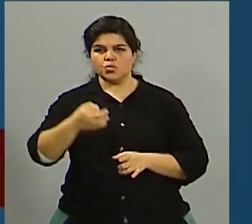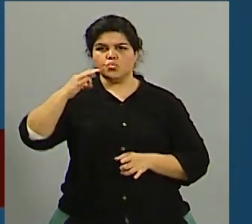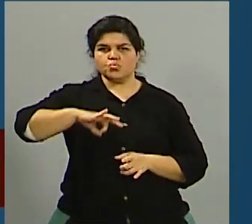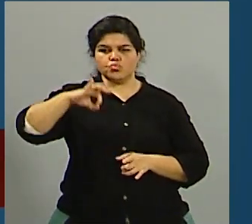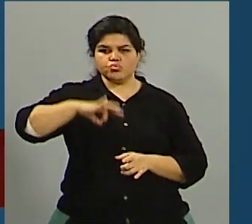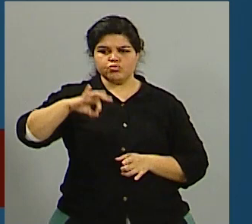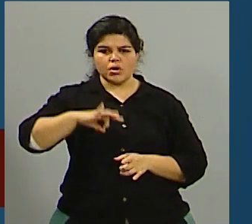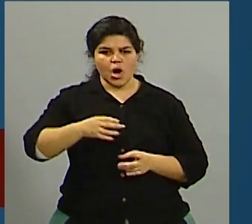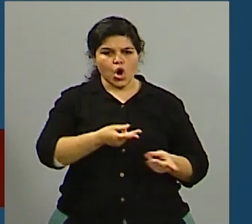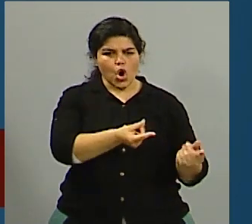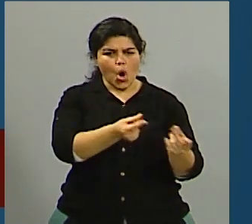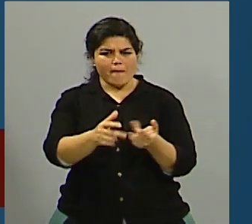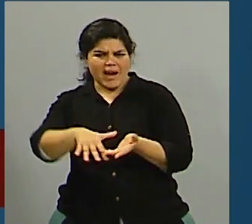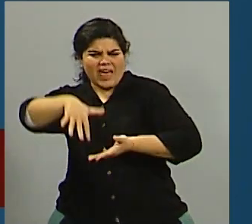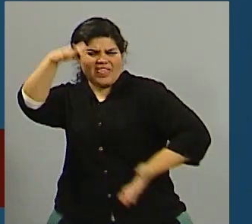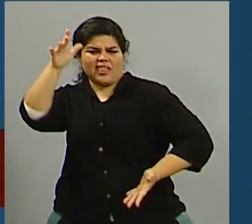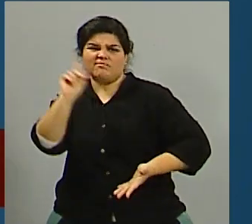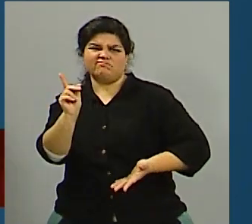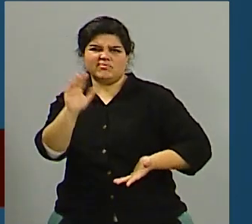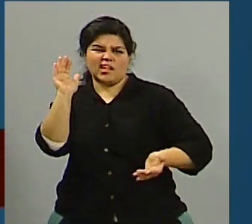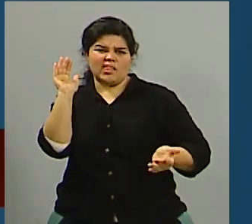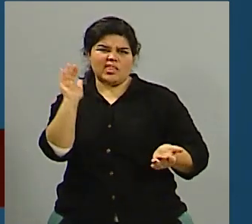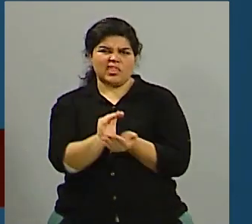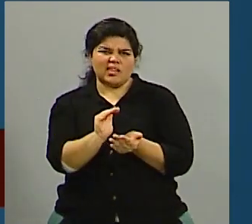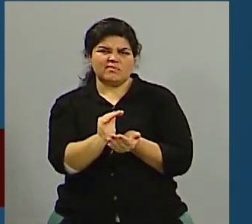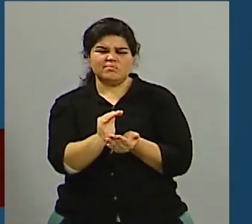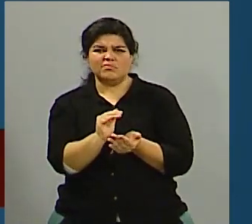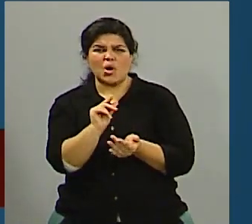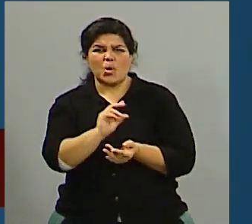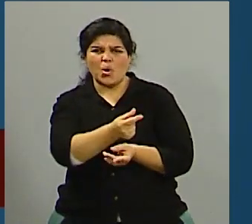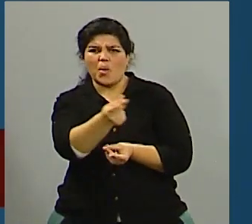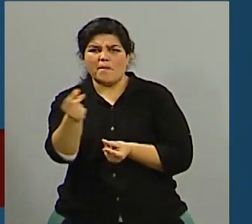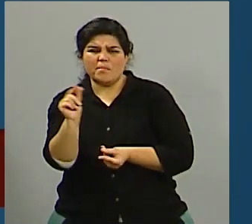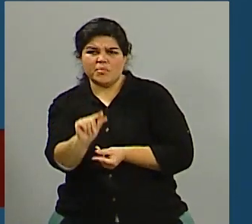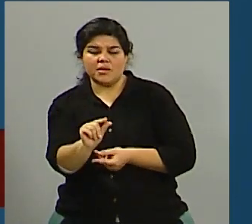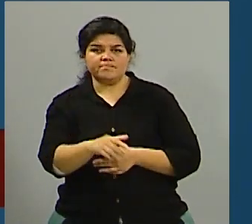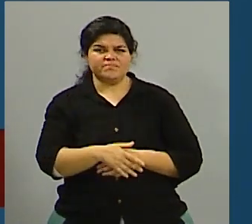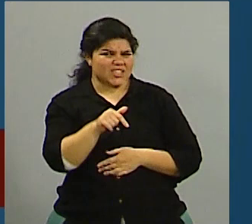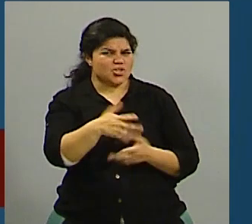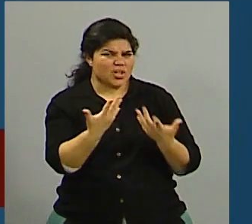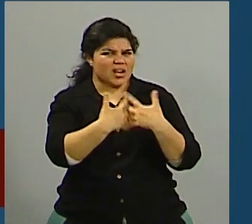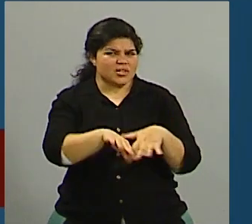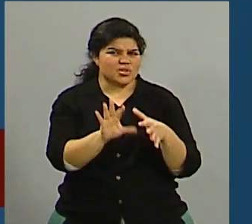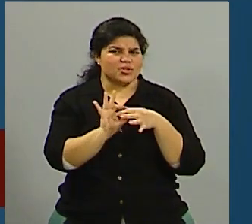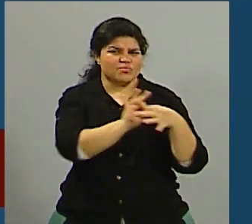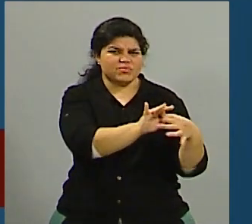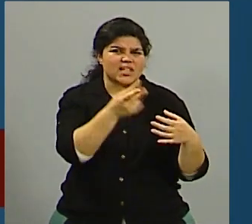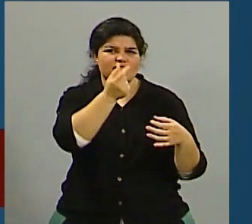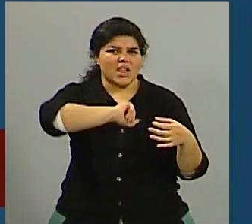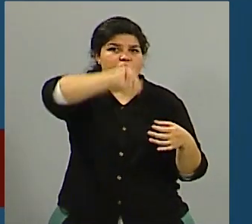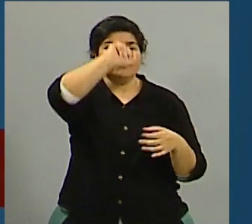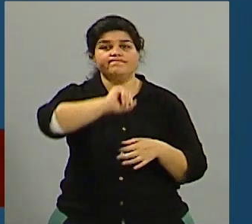debe? ¿Pura y exclusivamente al tema inflacionario? Sí, principalmente al tema inflacionario, que recordemos que